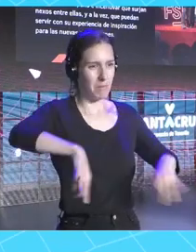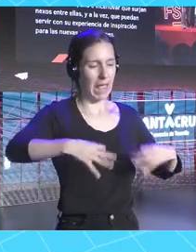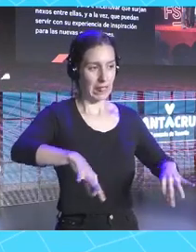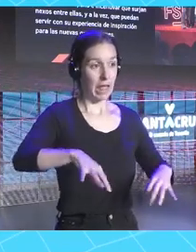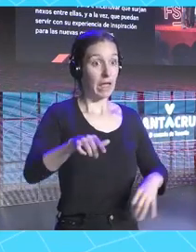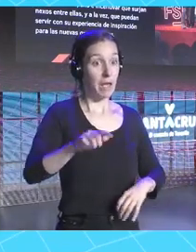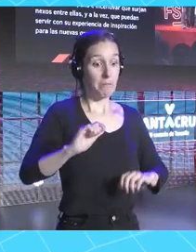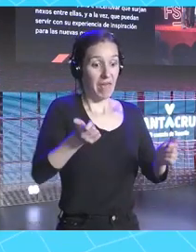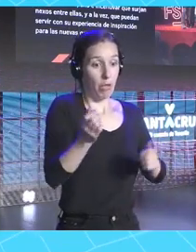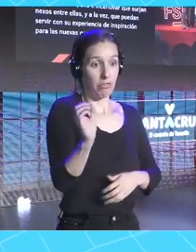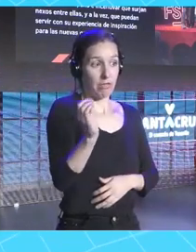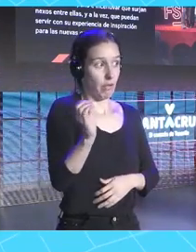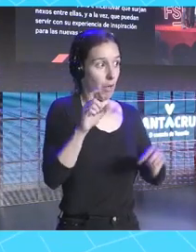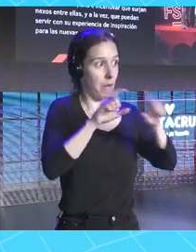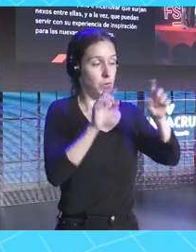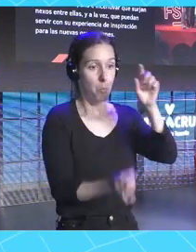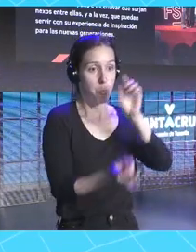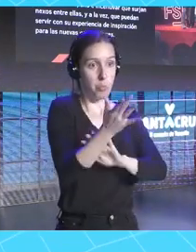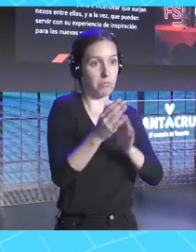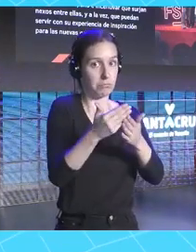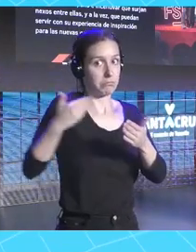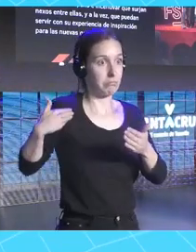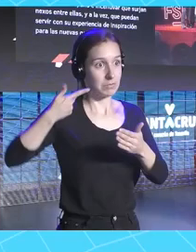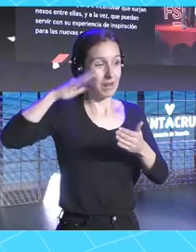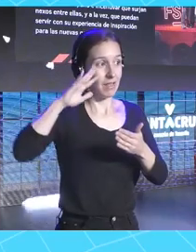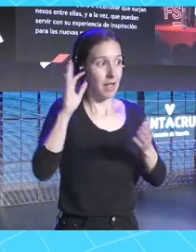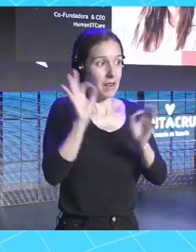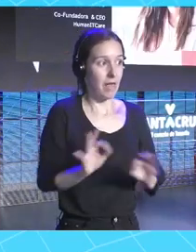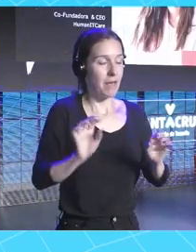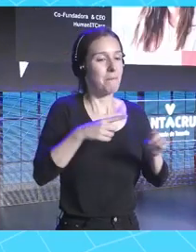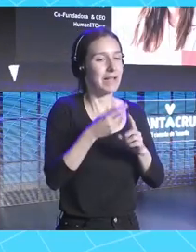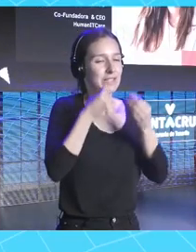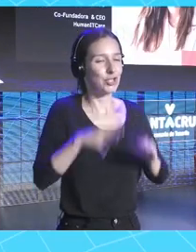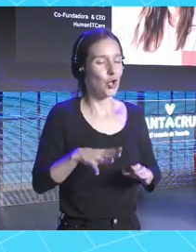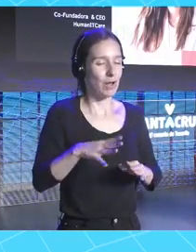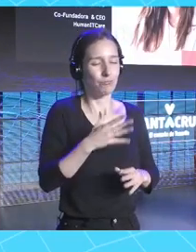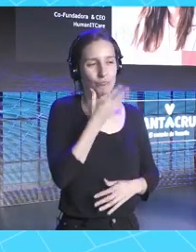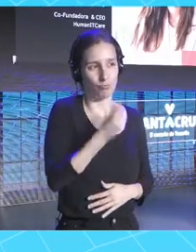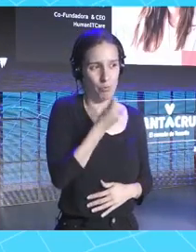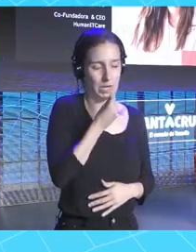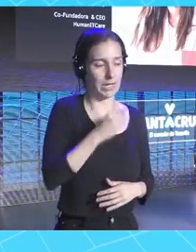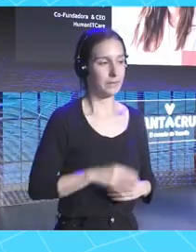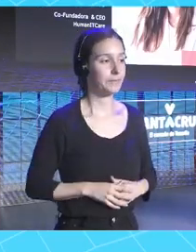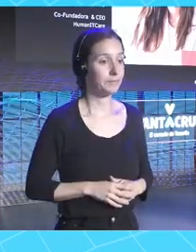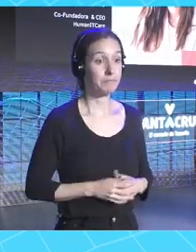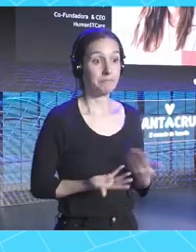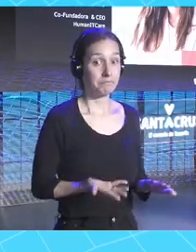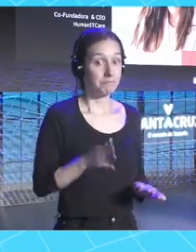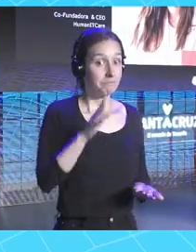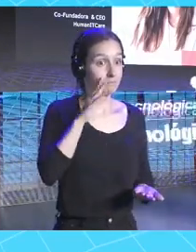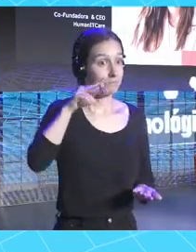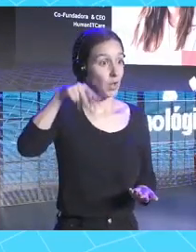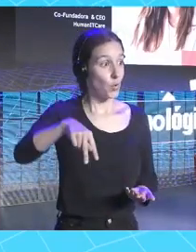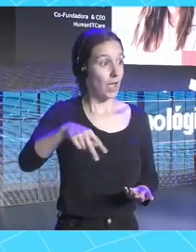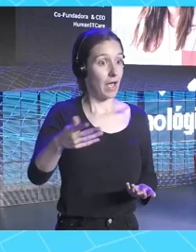que ha empezado de cero su empresa y además con una historia súper súper bonita bueno dicho esto Nuria por